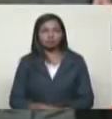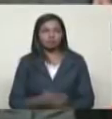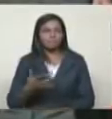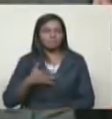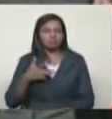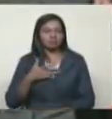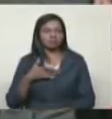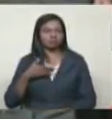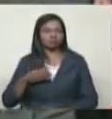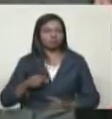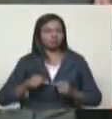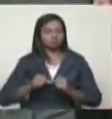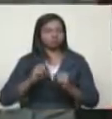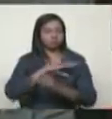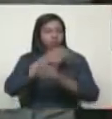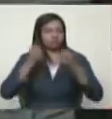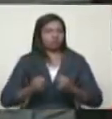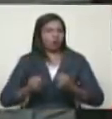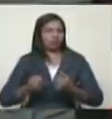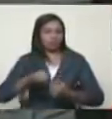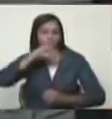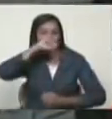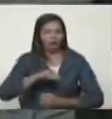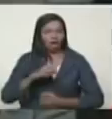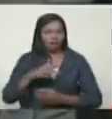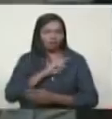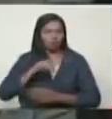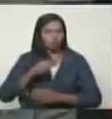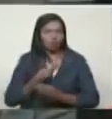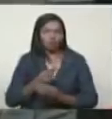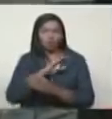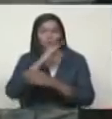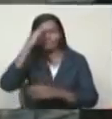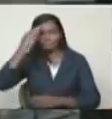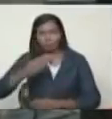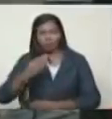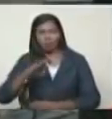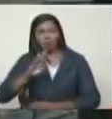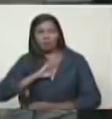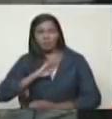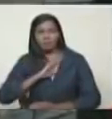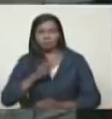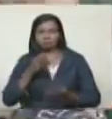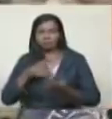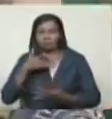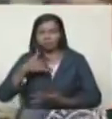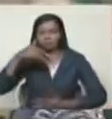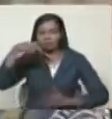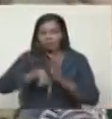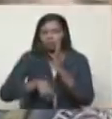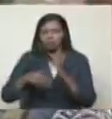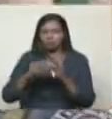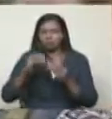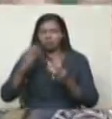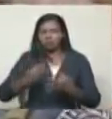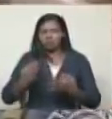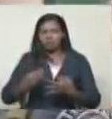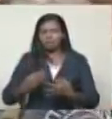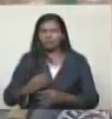Bolivariana. Soy un soldado de esta patria también. Así lo siento y así lo